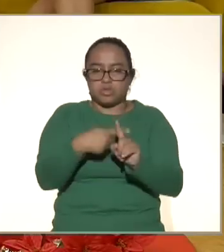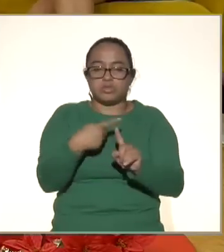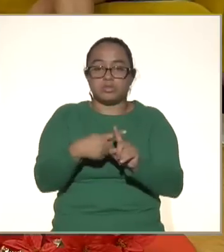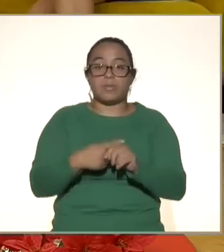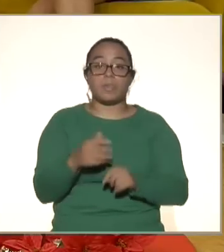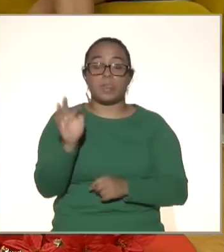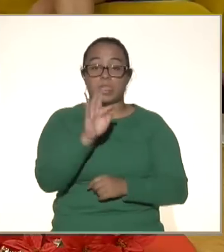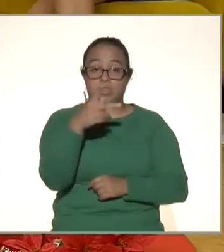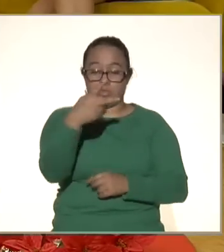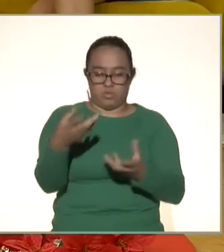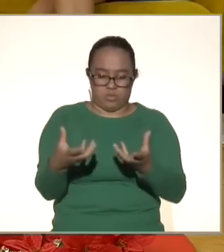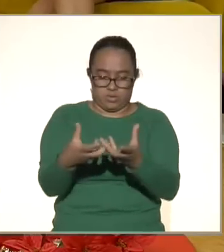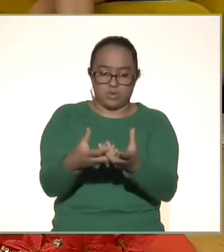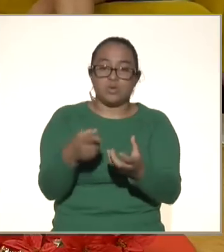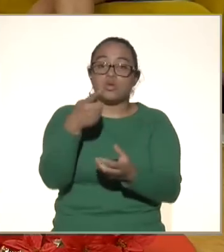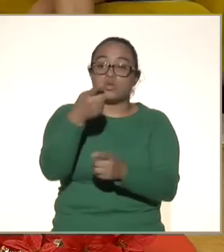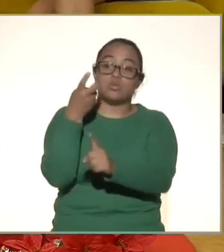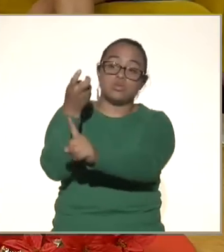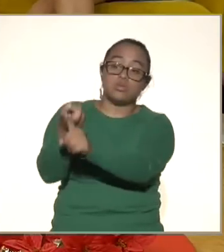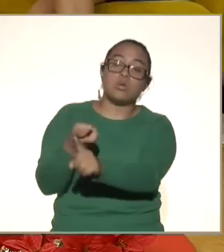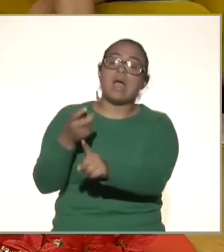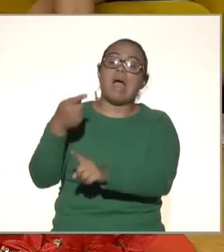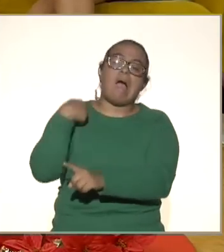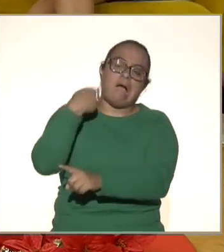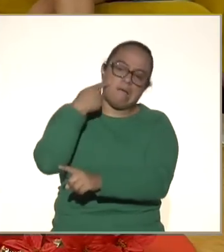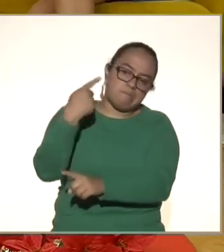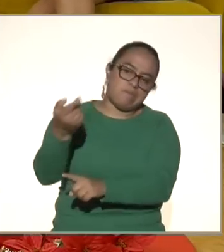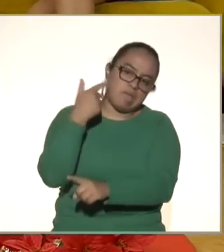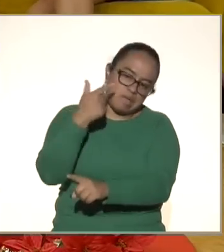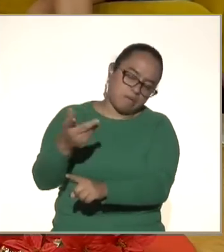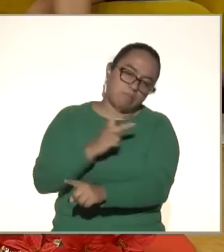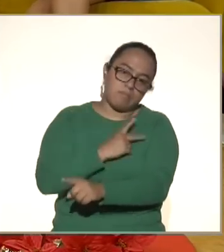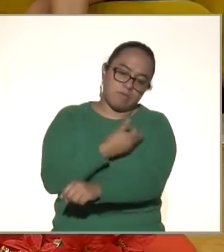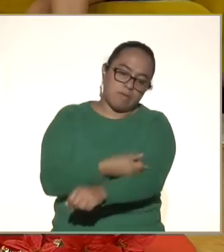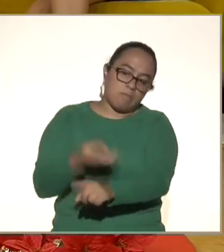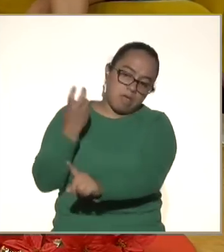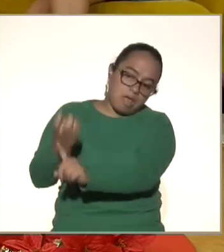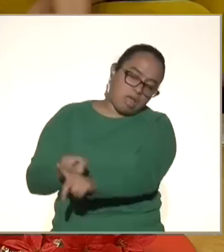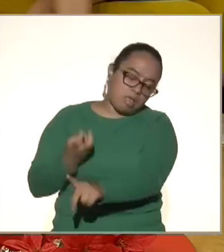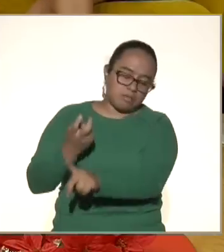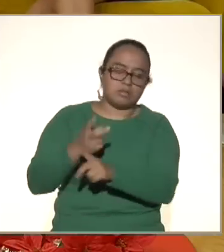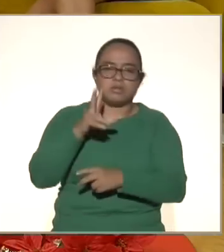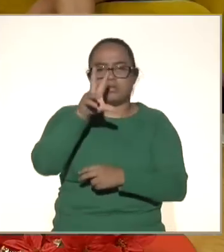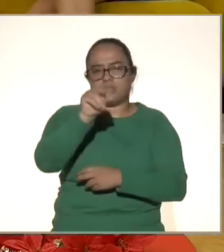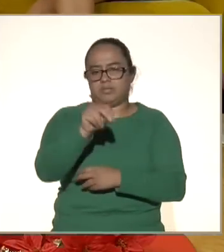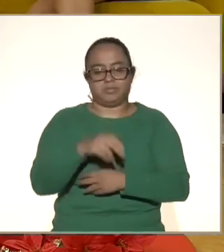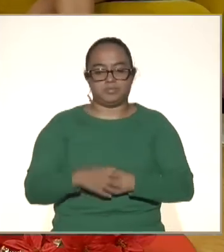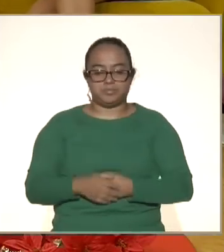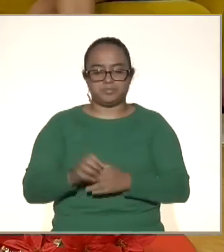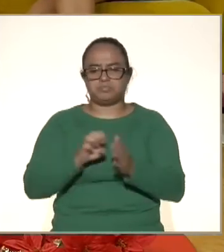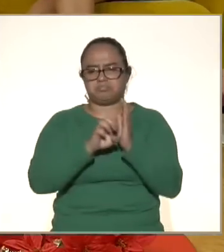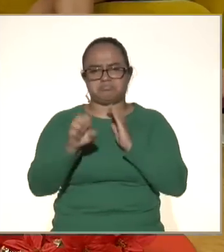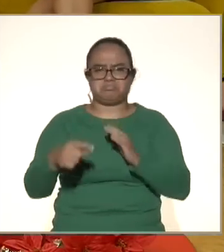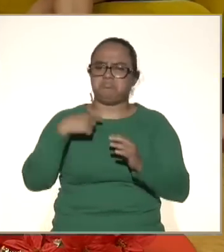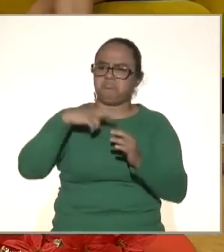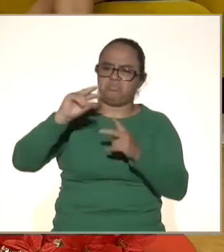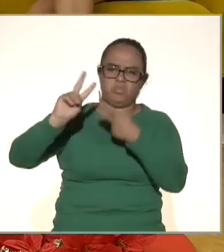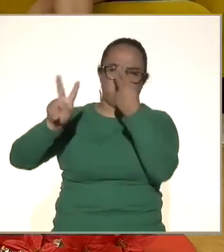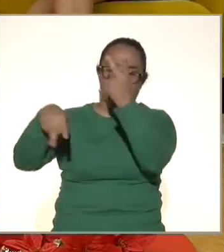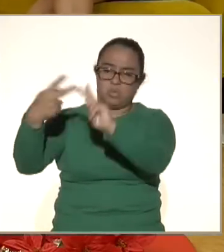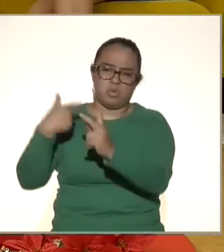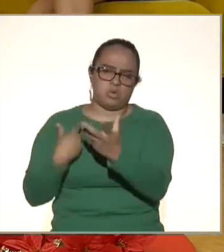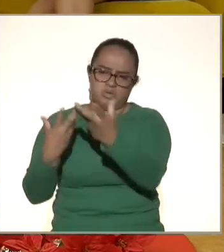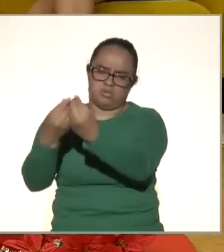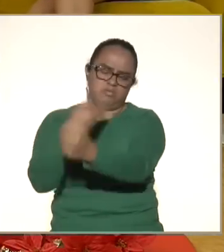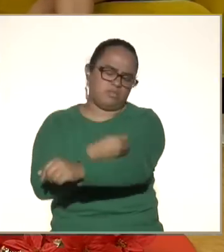yo recomiendo es no critiques de dónde vienes. ¿Ok? Entonces yo puedo decir, bueno, yo ya no voy, como la señora dice, yo ya no